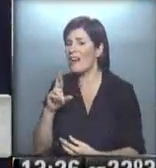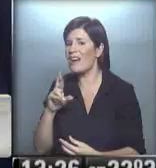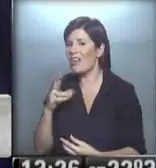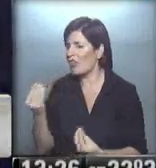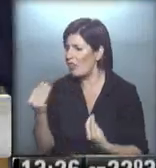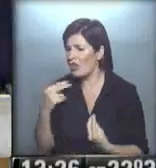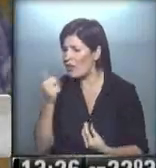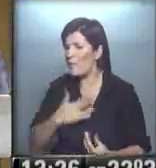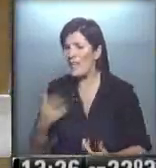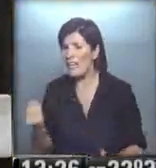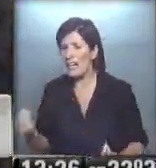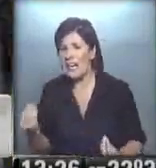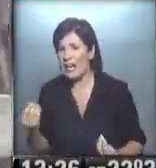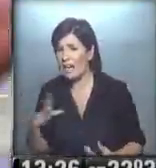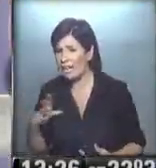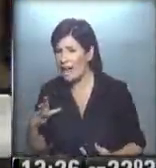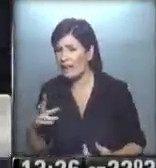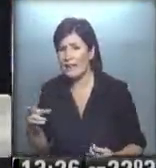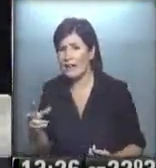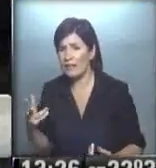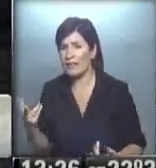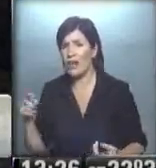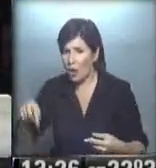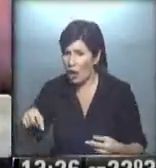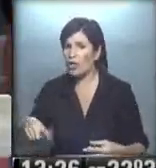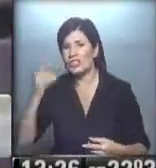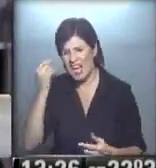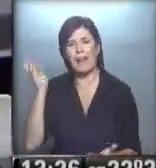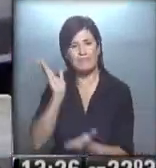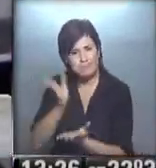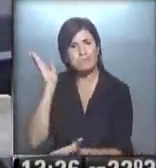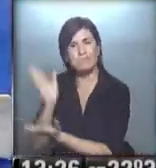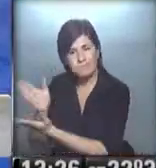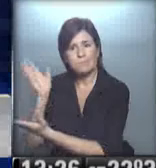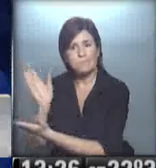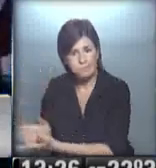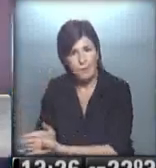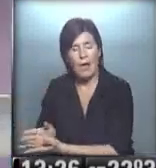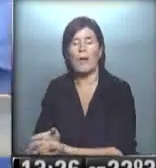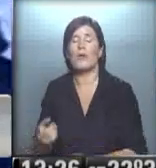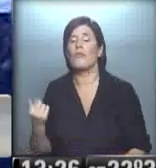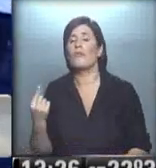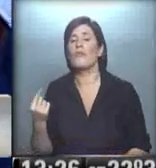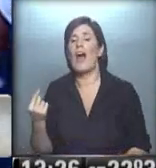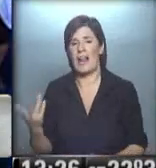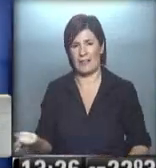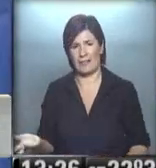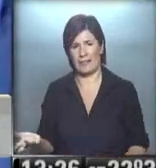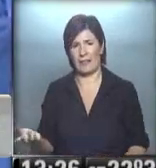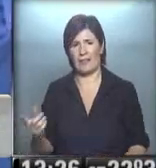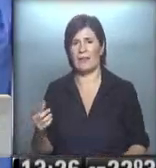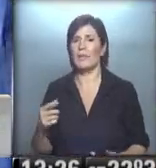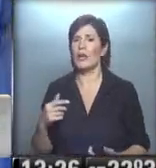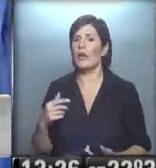nuestro. Hoy se ha conseguido algo y bueno, también para un poco de paz